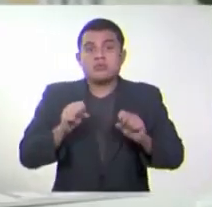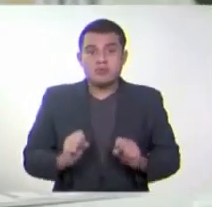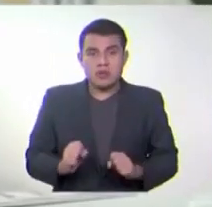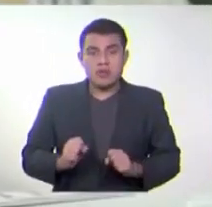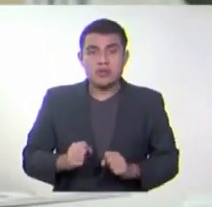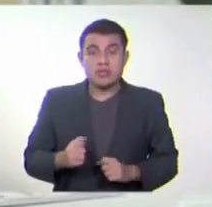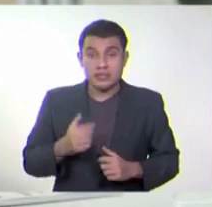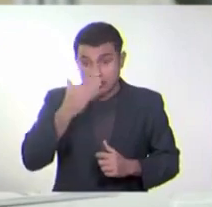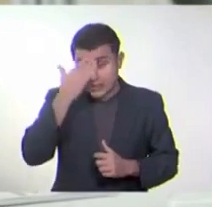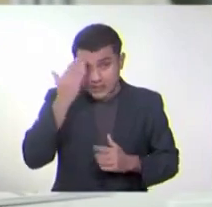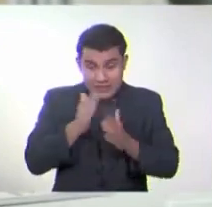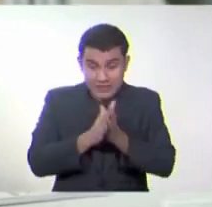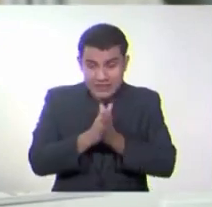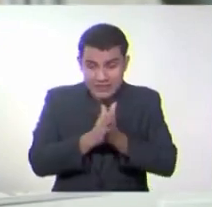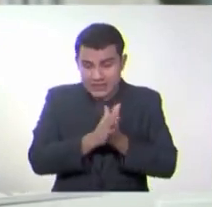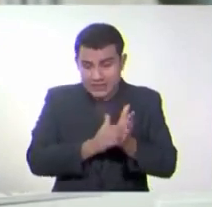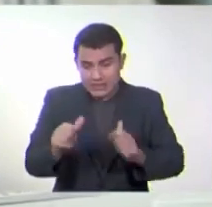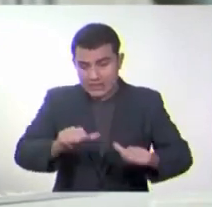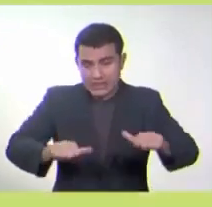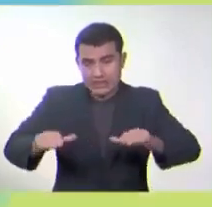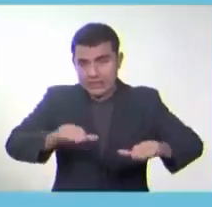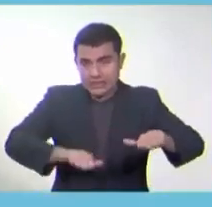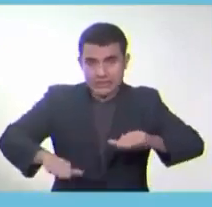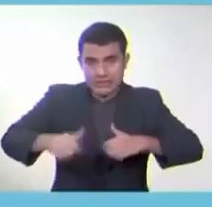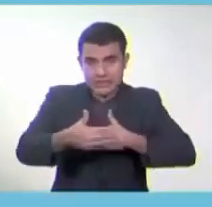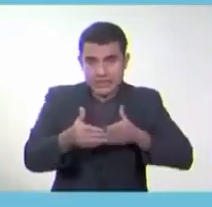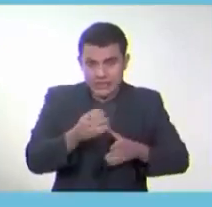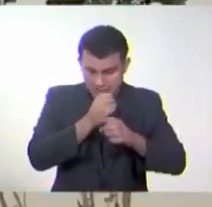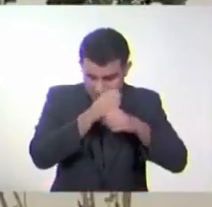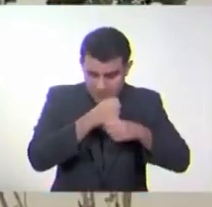conseguir artificialmente.